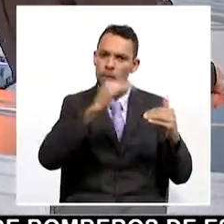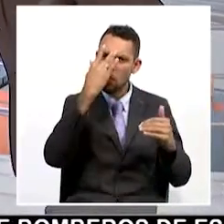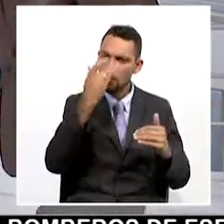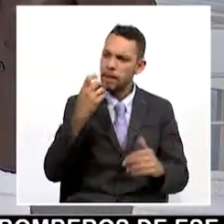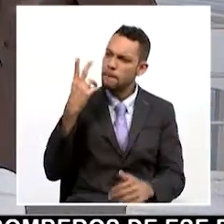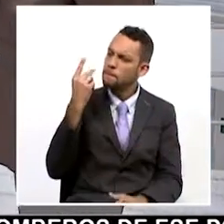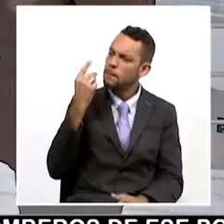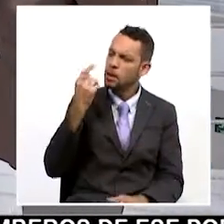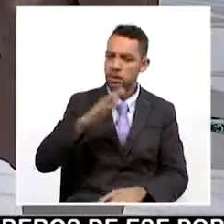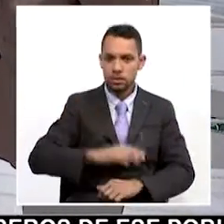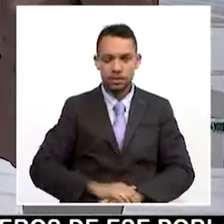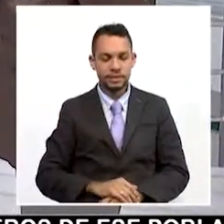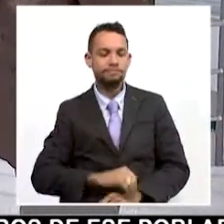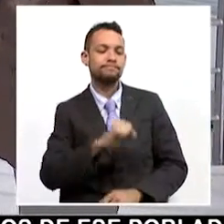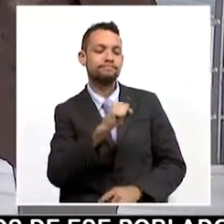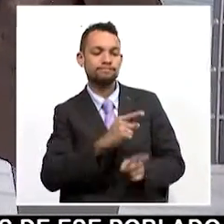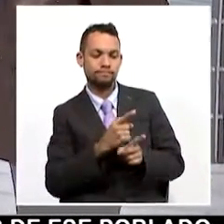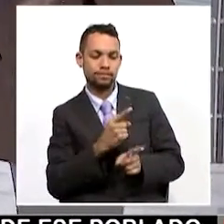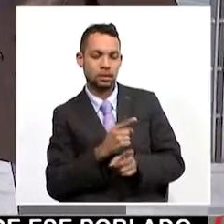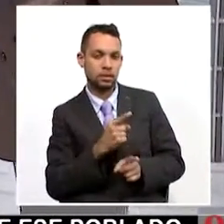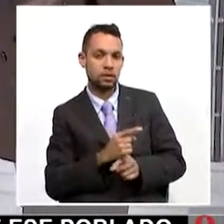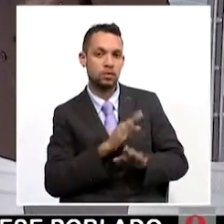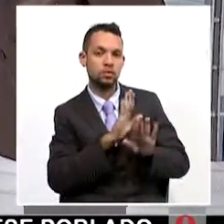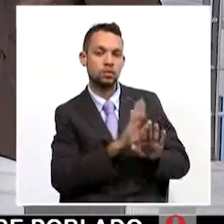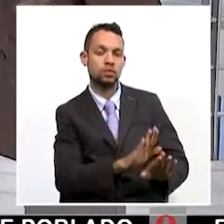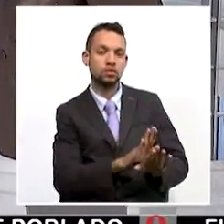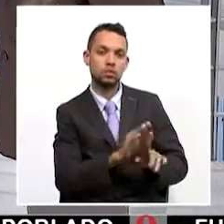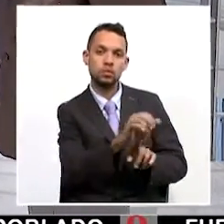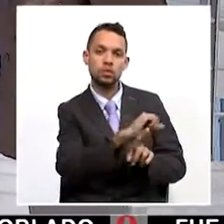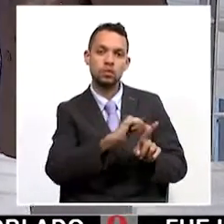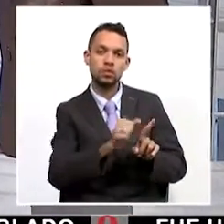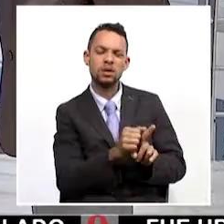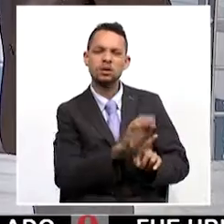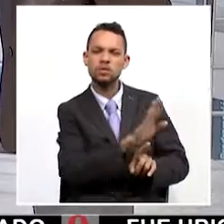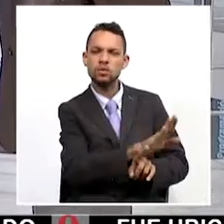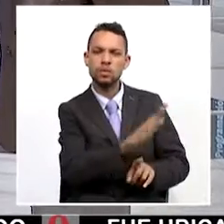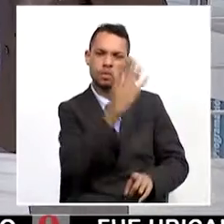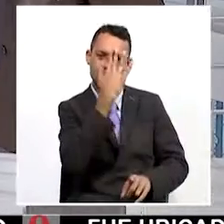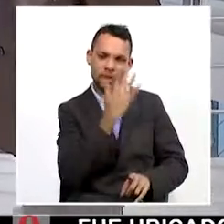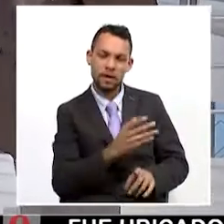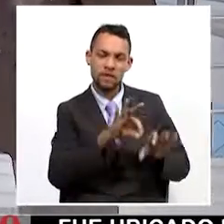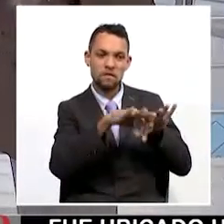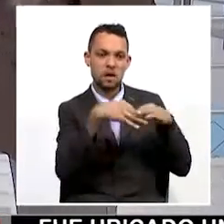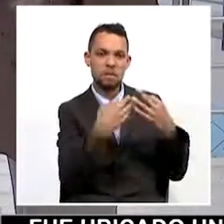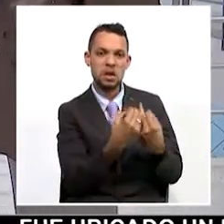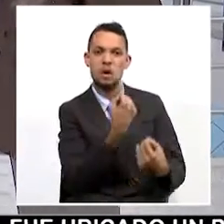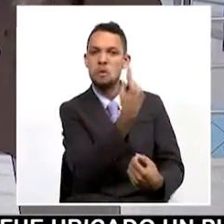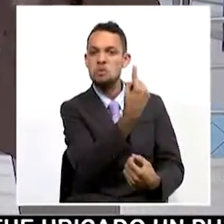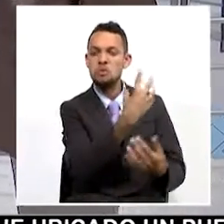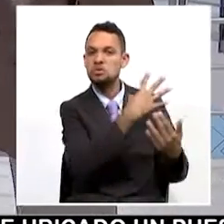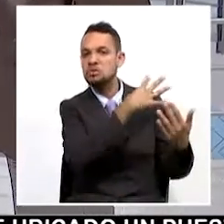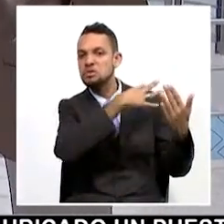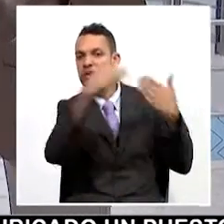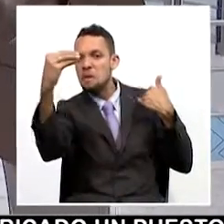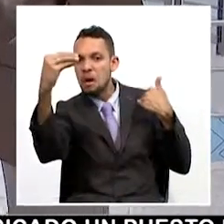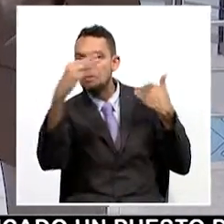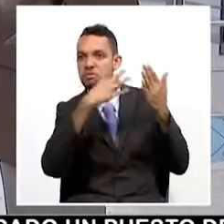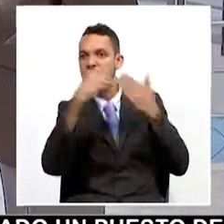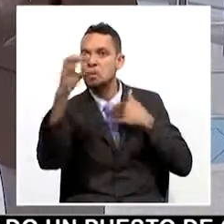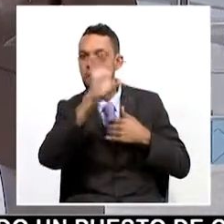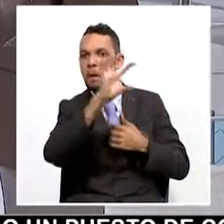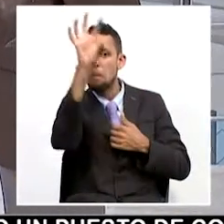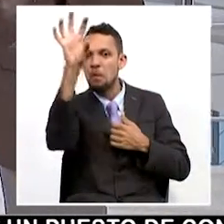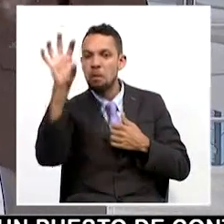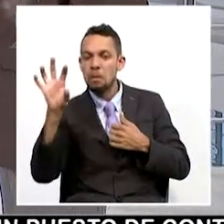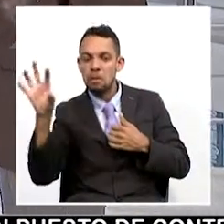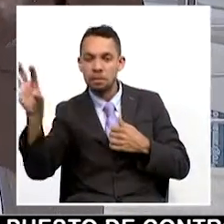Particularmente con Pereira, pues se da un fenómeno que está asociado lógicamente a cuestiones de años pasados. En Pereira se